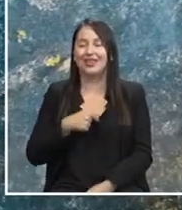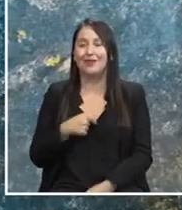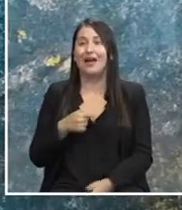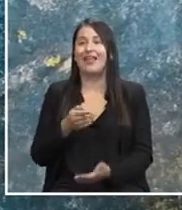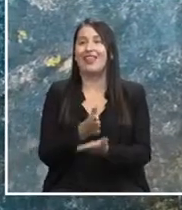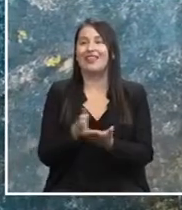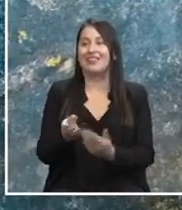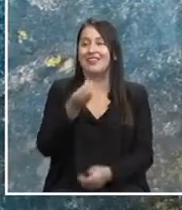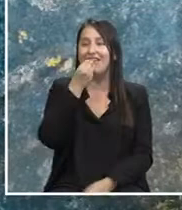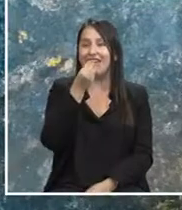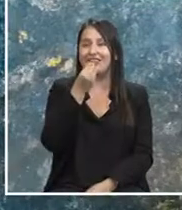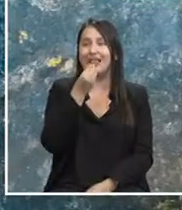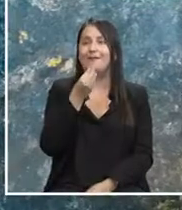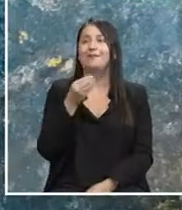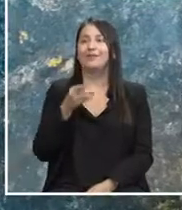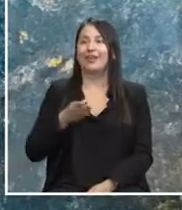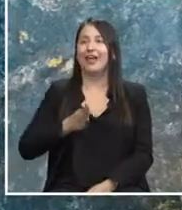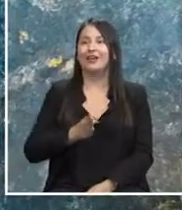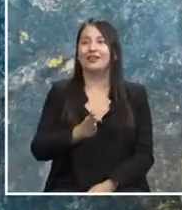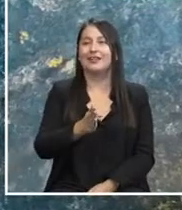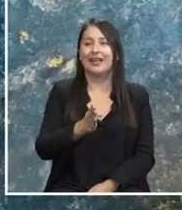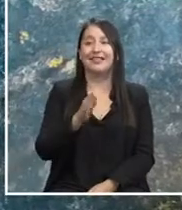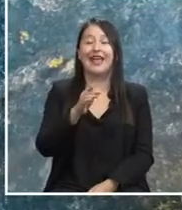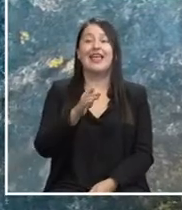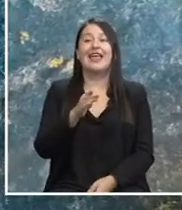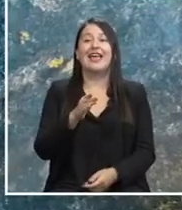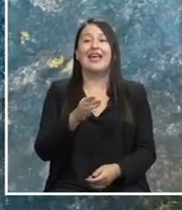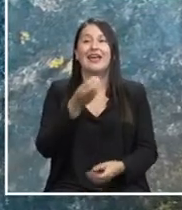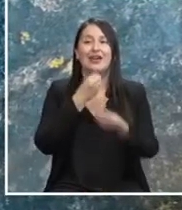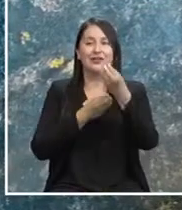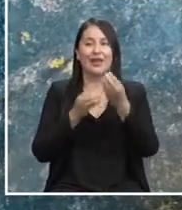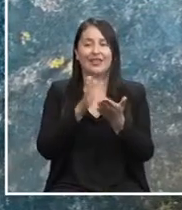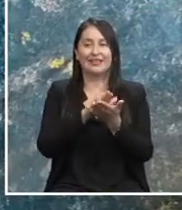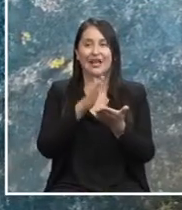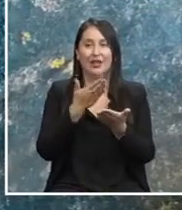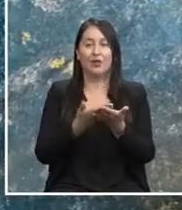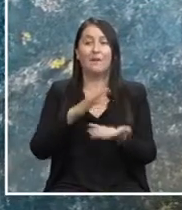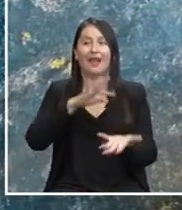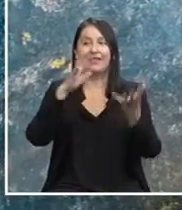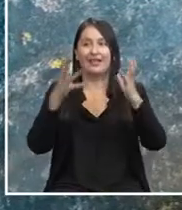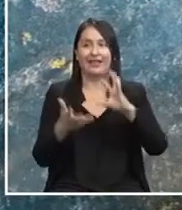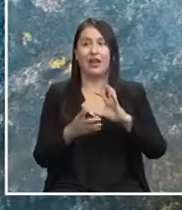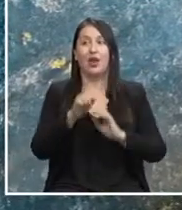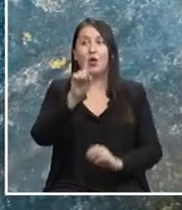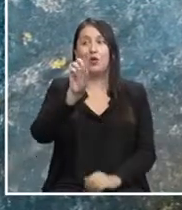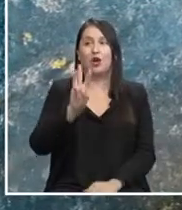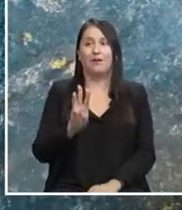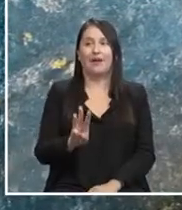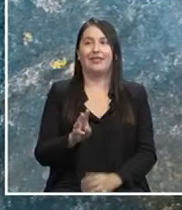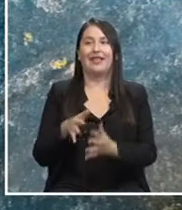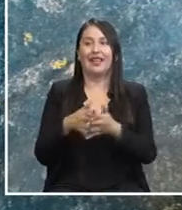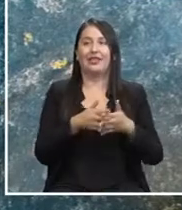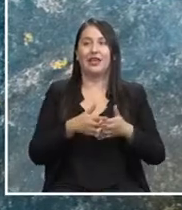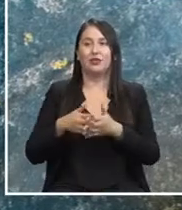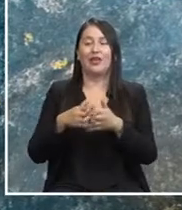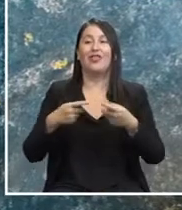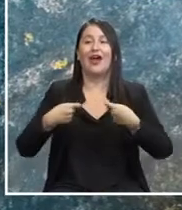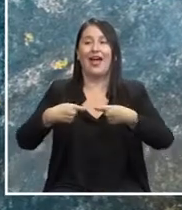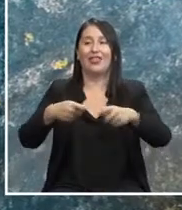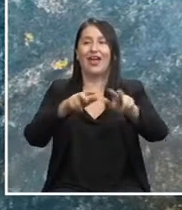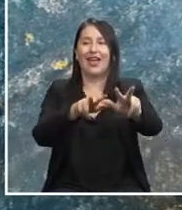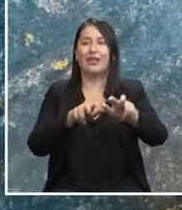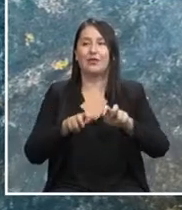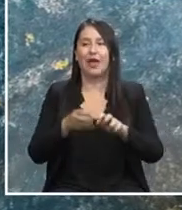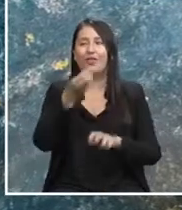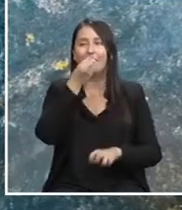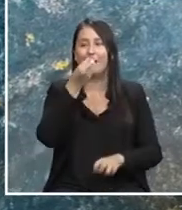ampliamente consistente con las dietas de salud planetaria, equivaldrían a un tercio de lo que Estados Unidos gastó en agricultura, alimentos